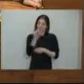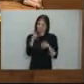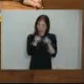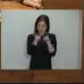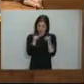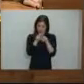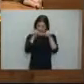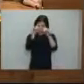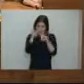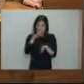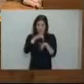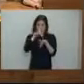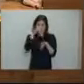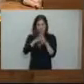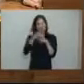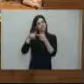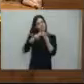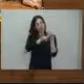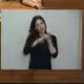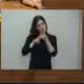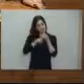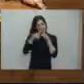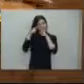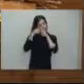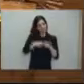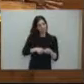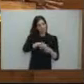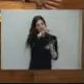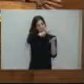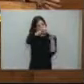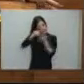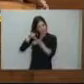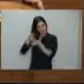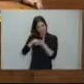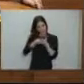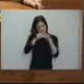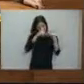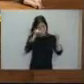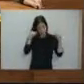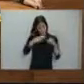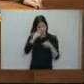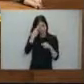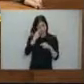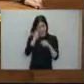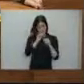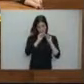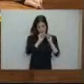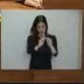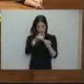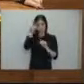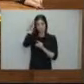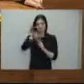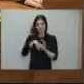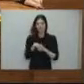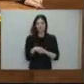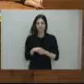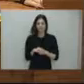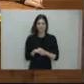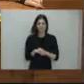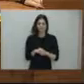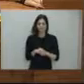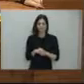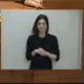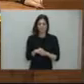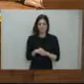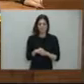con el interés general de los asturianos. Y quienes les otorgaron el mayor